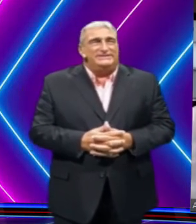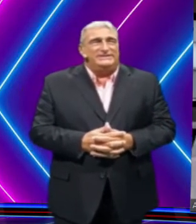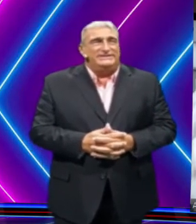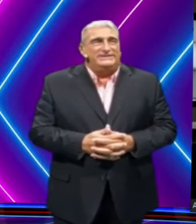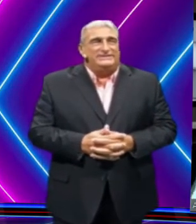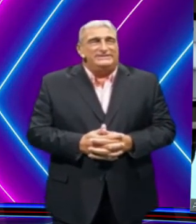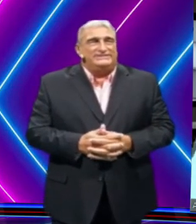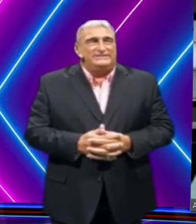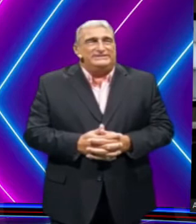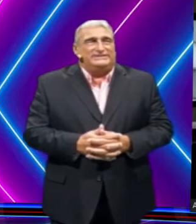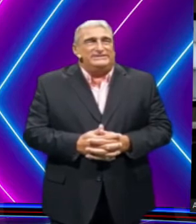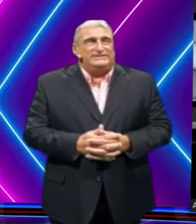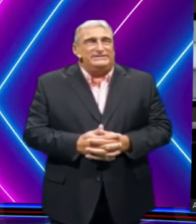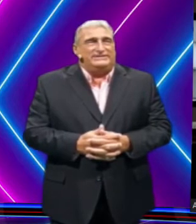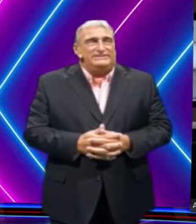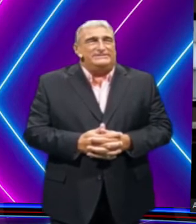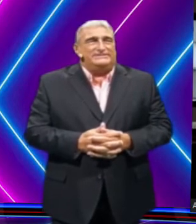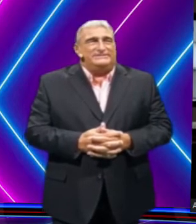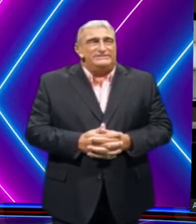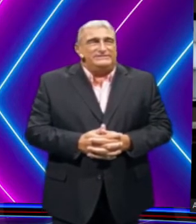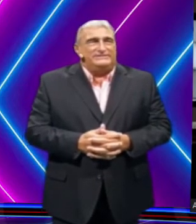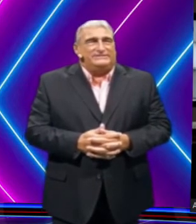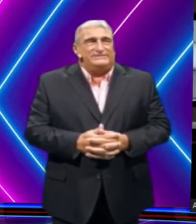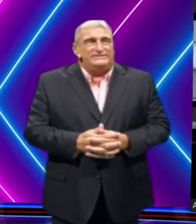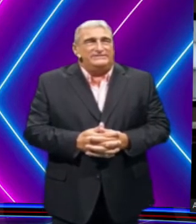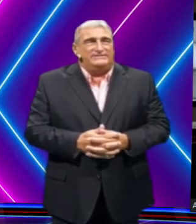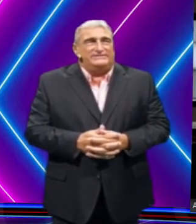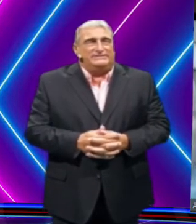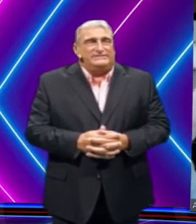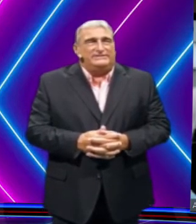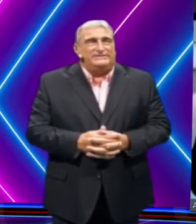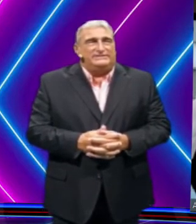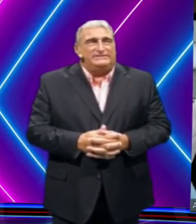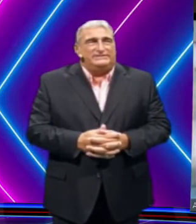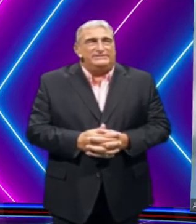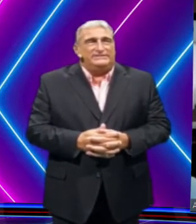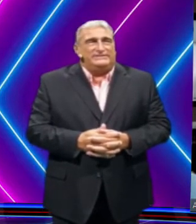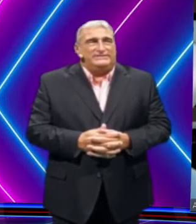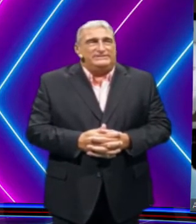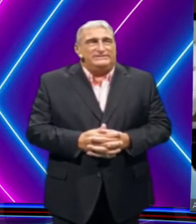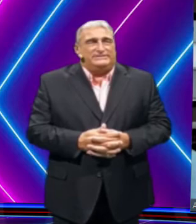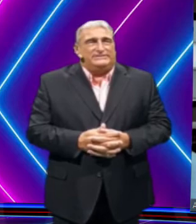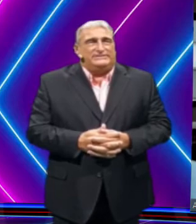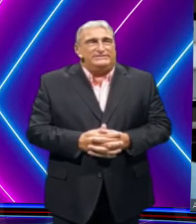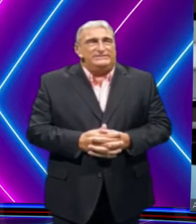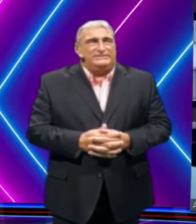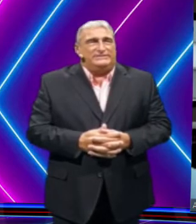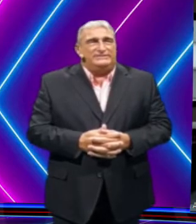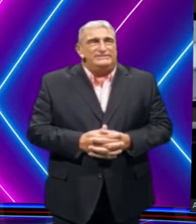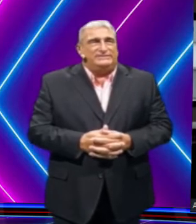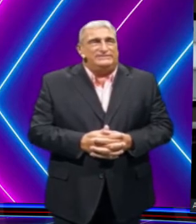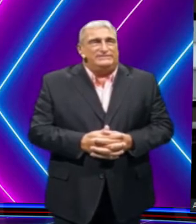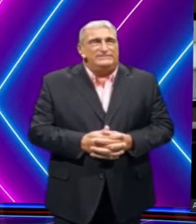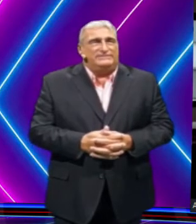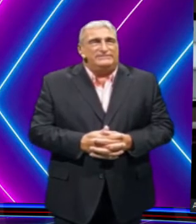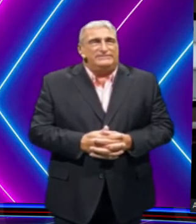un hacha, que lo voy a partir al medio y le voy a dar un hijo a cada madre. Y una de las dos dijo: no, déselo a ella.